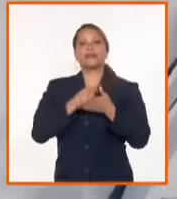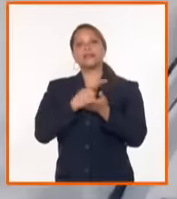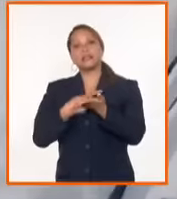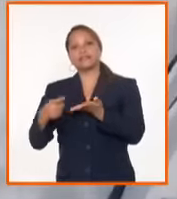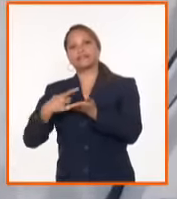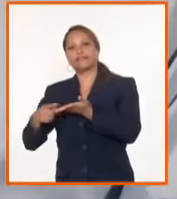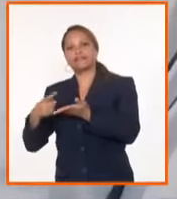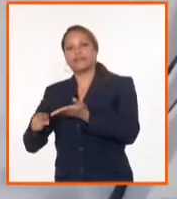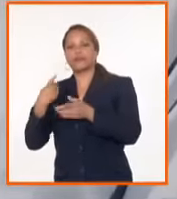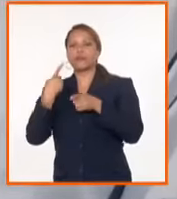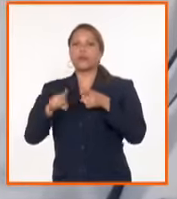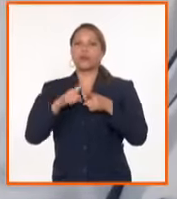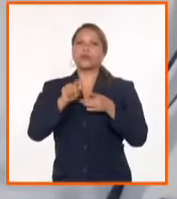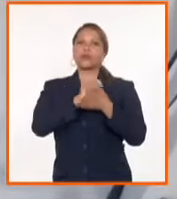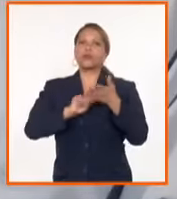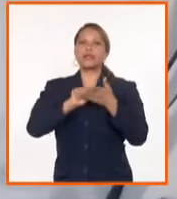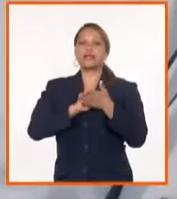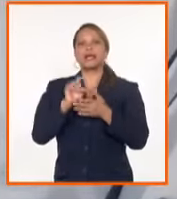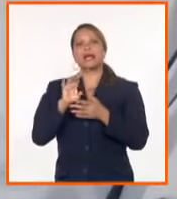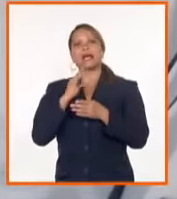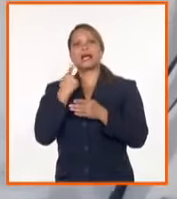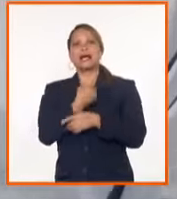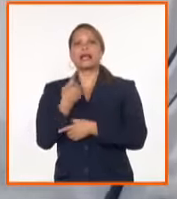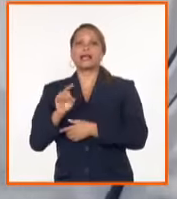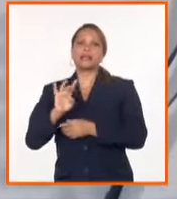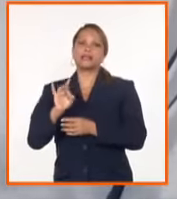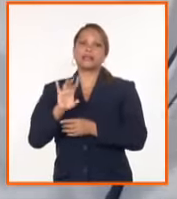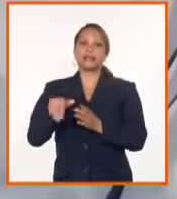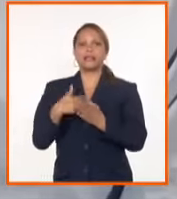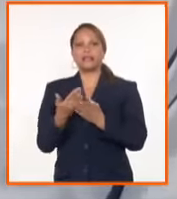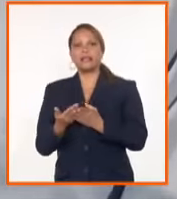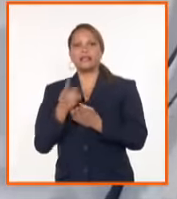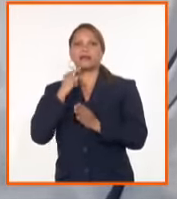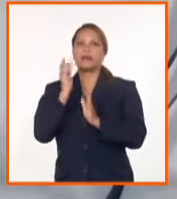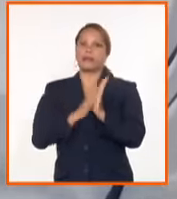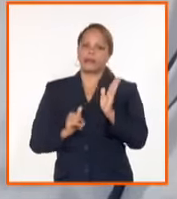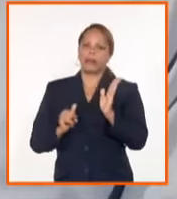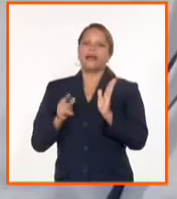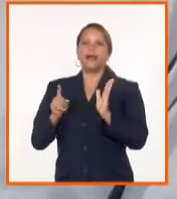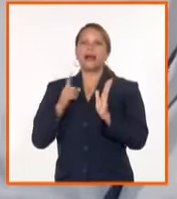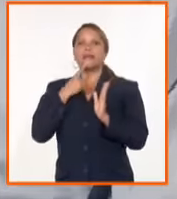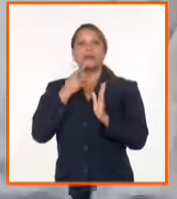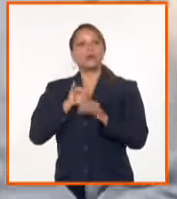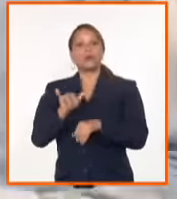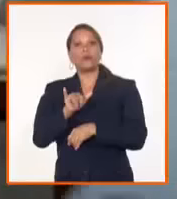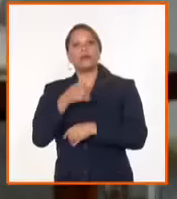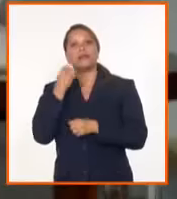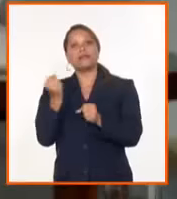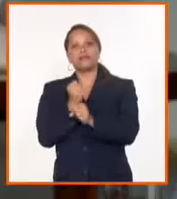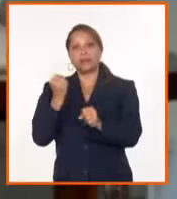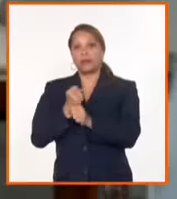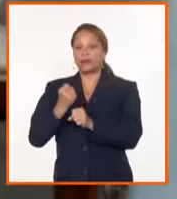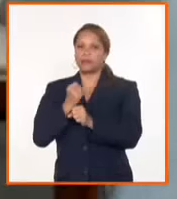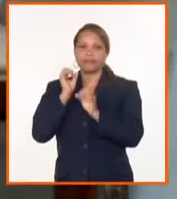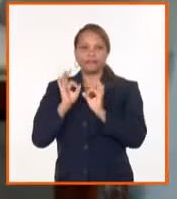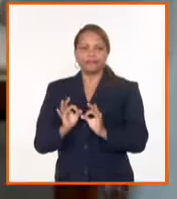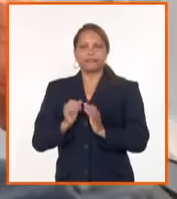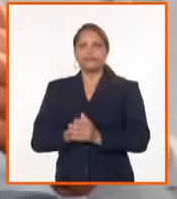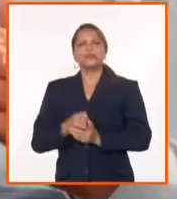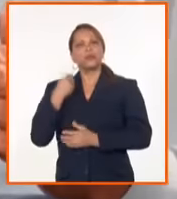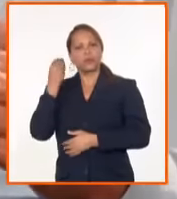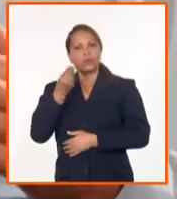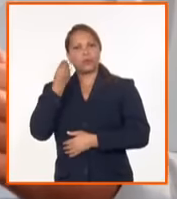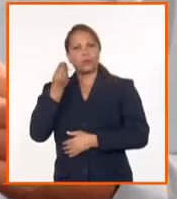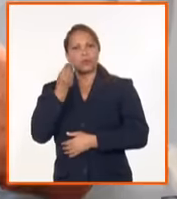las planifica decenal, quincenal y otras mensual, pero te permite ese sistema de trabajo. Y yo siempre he pensado que un trabajo que sea